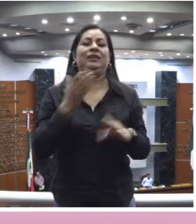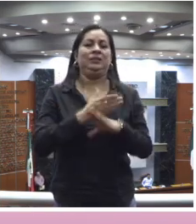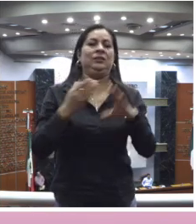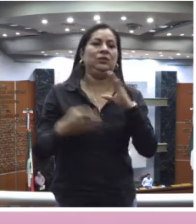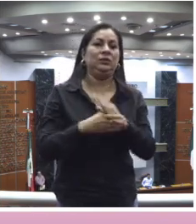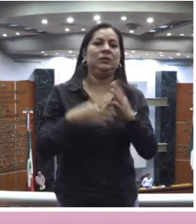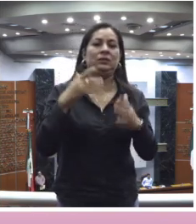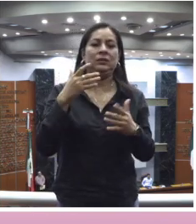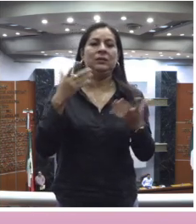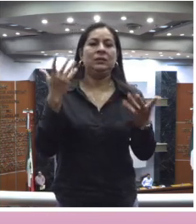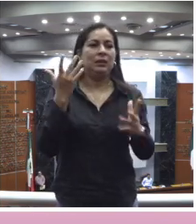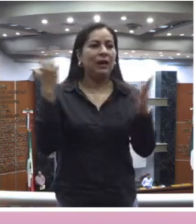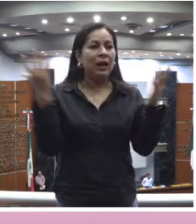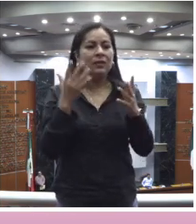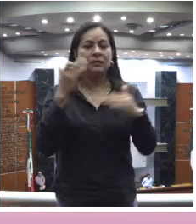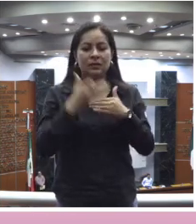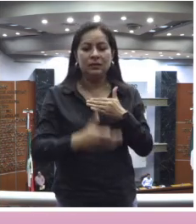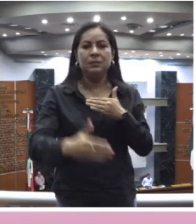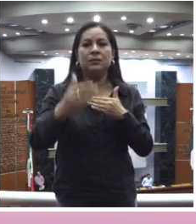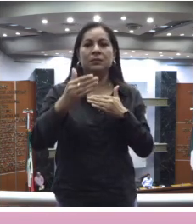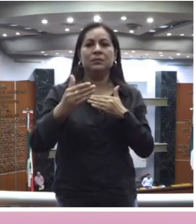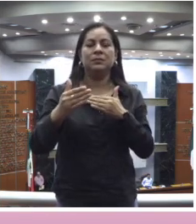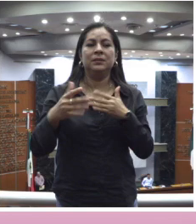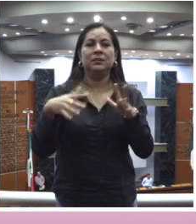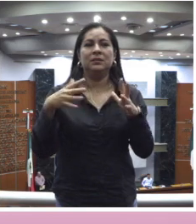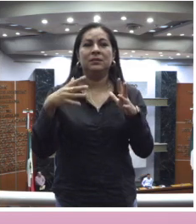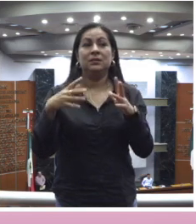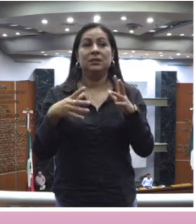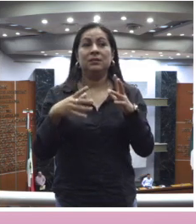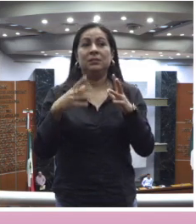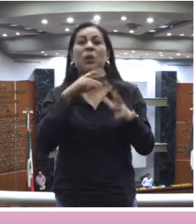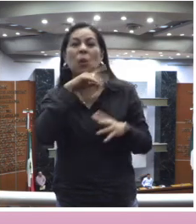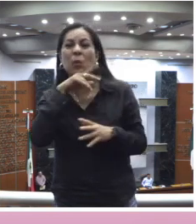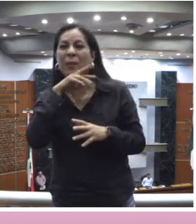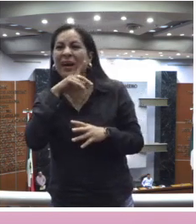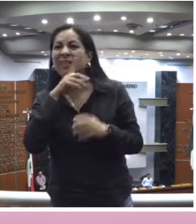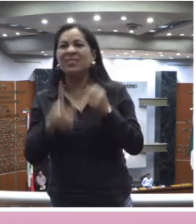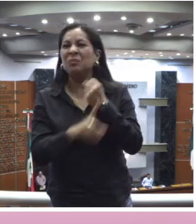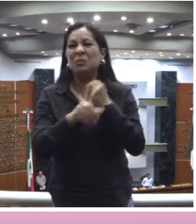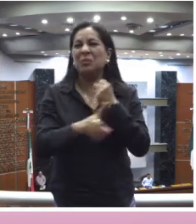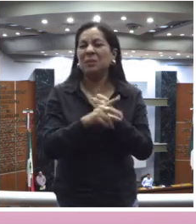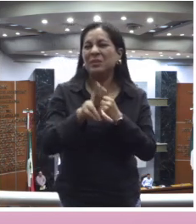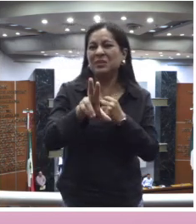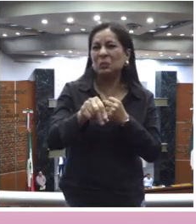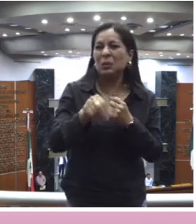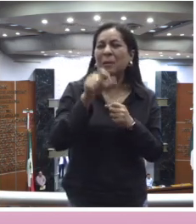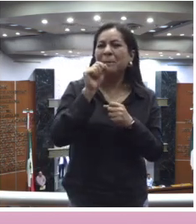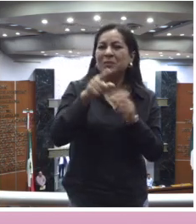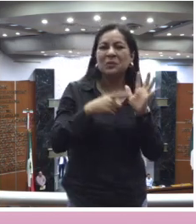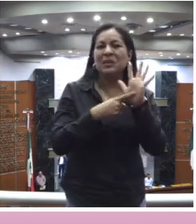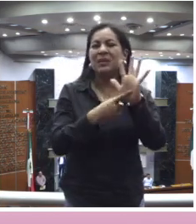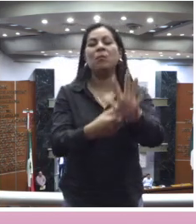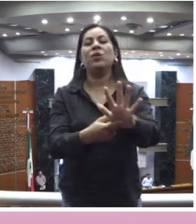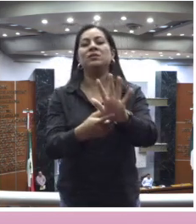conducido este proceso no solo es escandaloso, sino que denota la